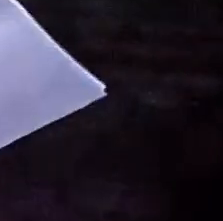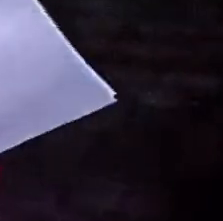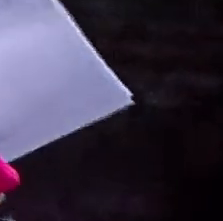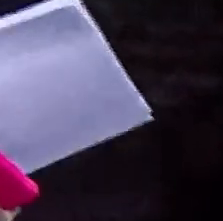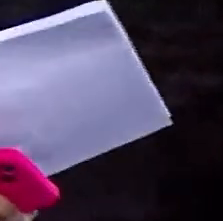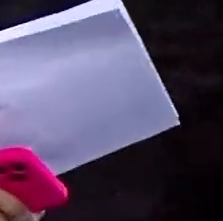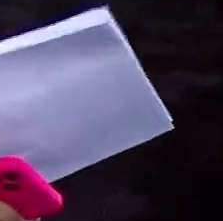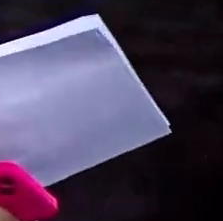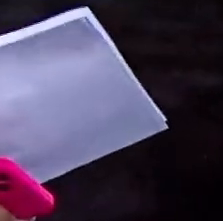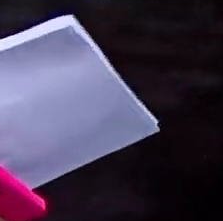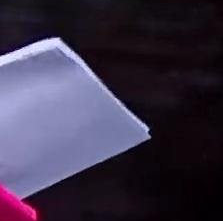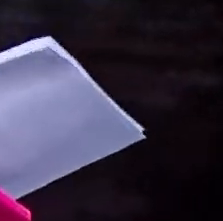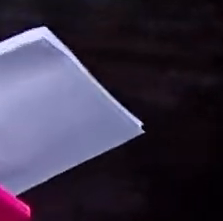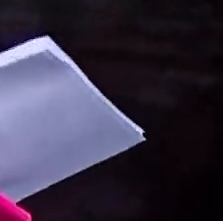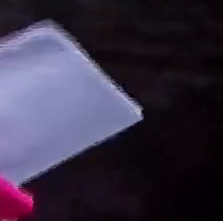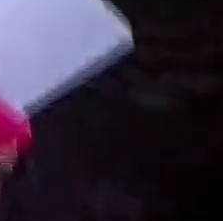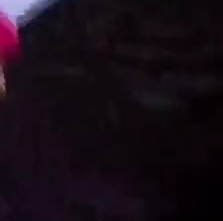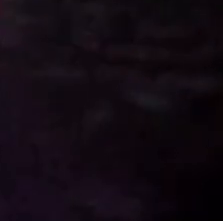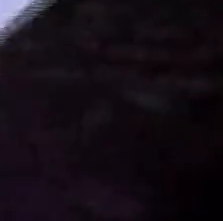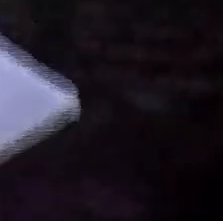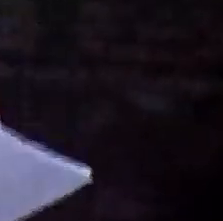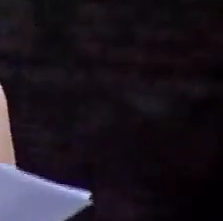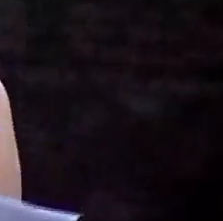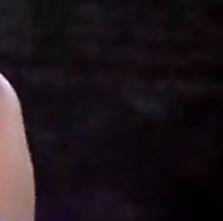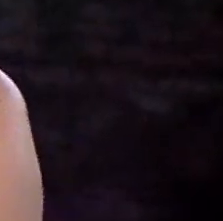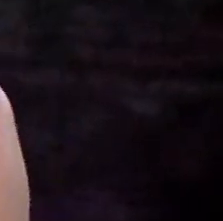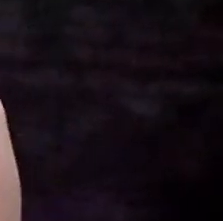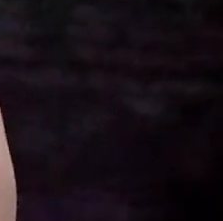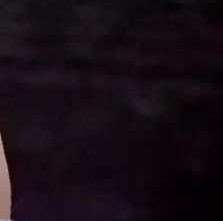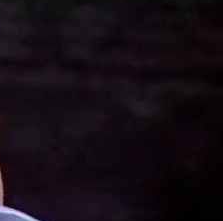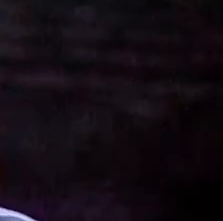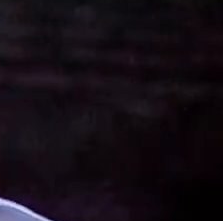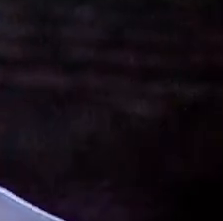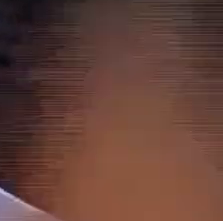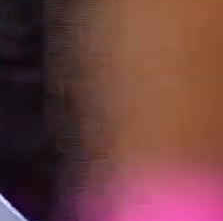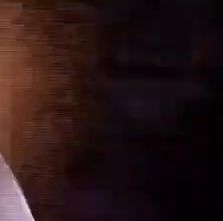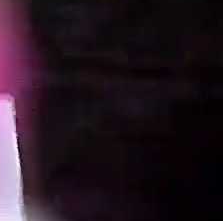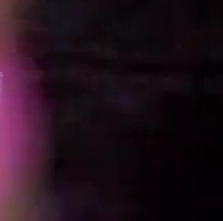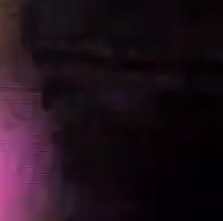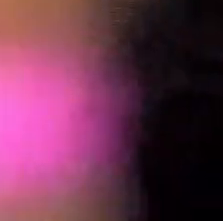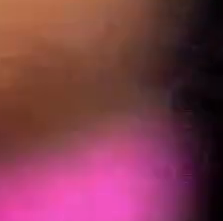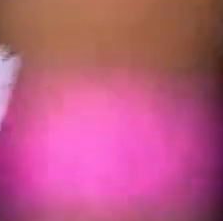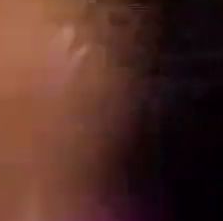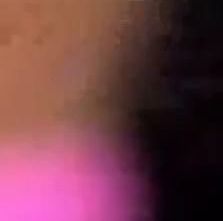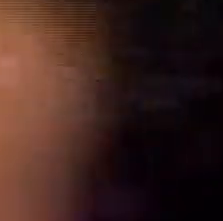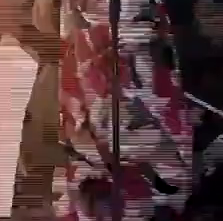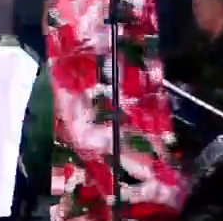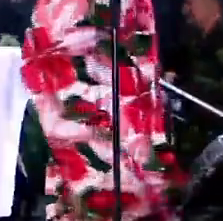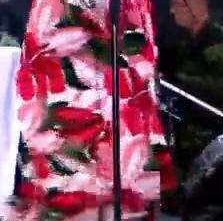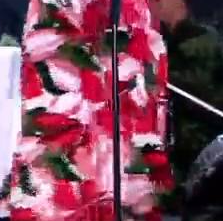señor presidente de la República de Colombia, doctor Gustavo Petro Urrego.